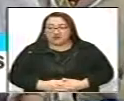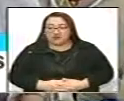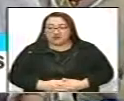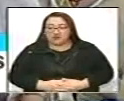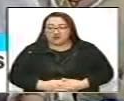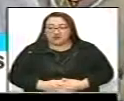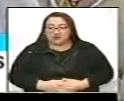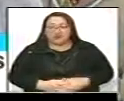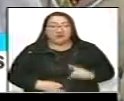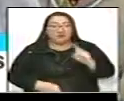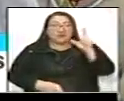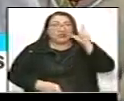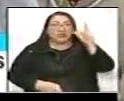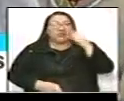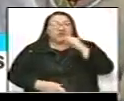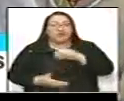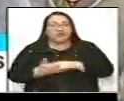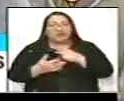vivo.